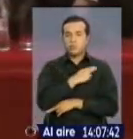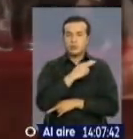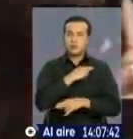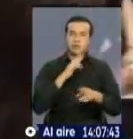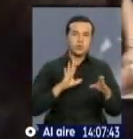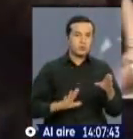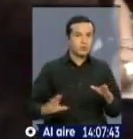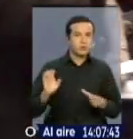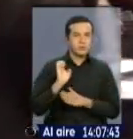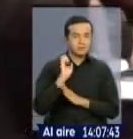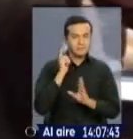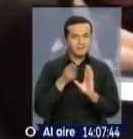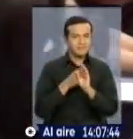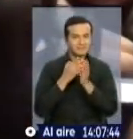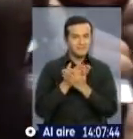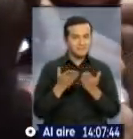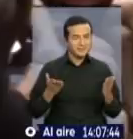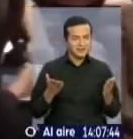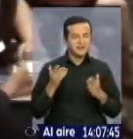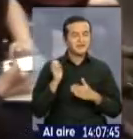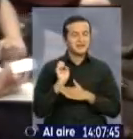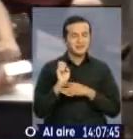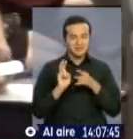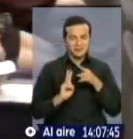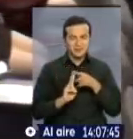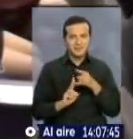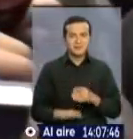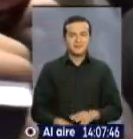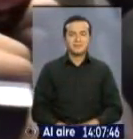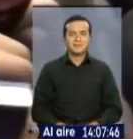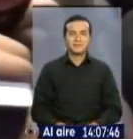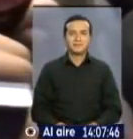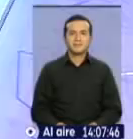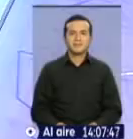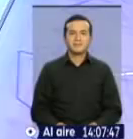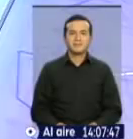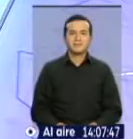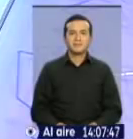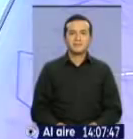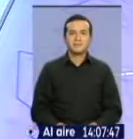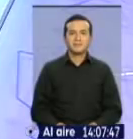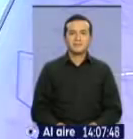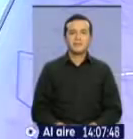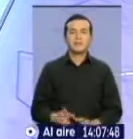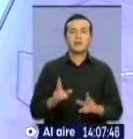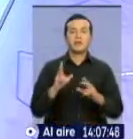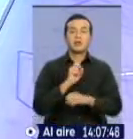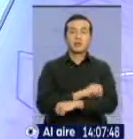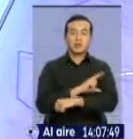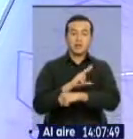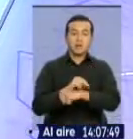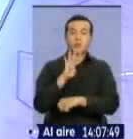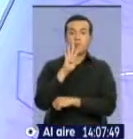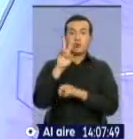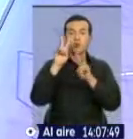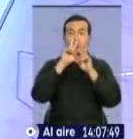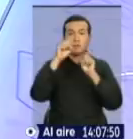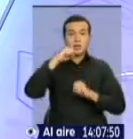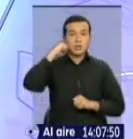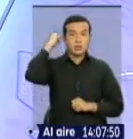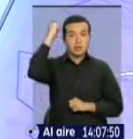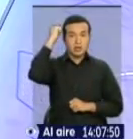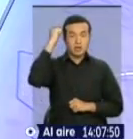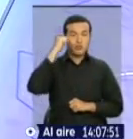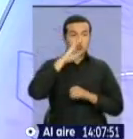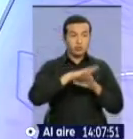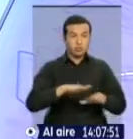país. Desde Chimborazo, Gonzalo Parra, Ecuador TV. Y en Napo, 4 casos de vulneración de derechos